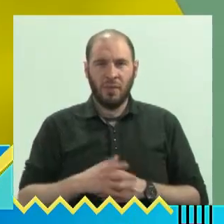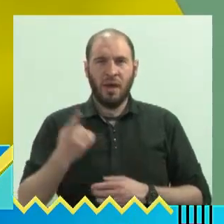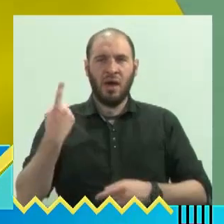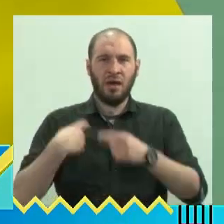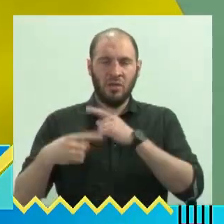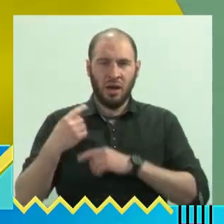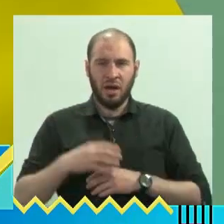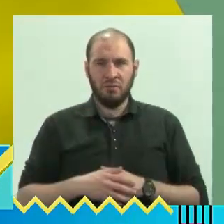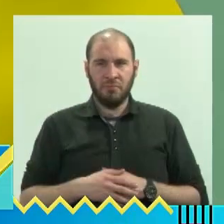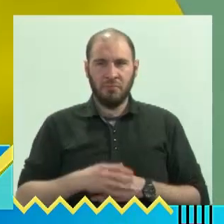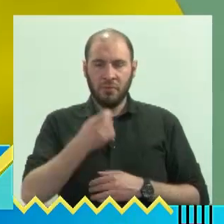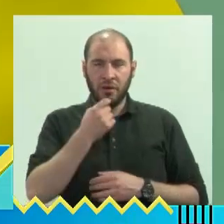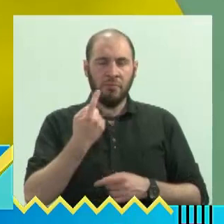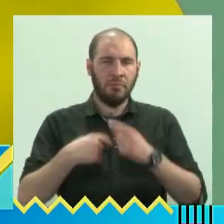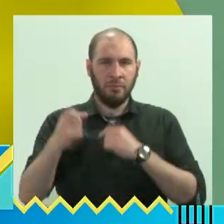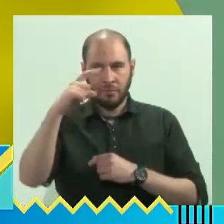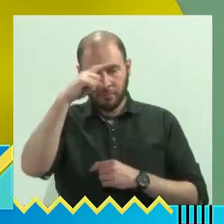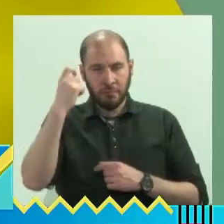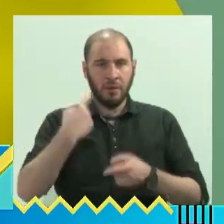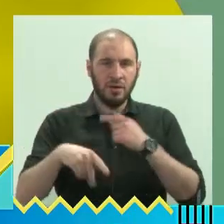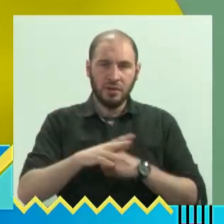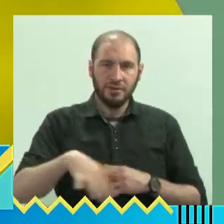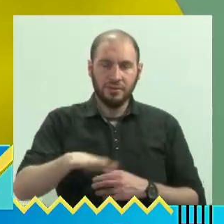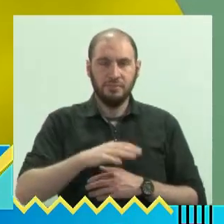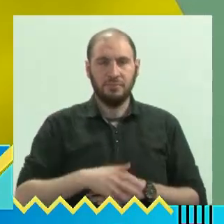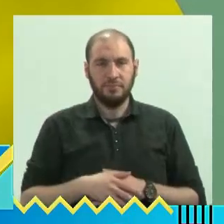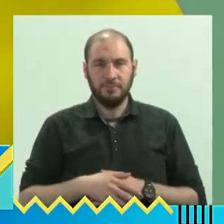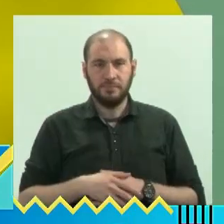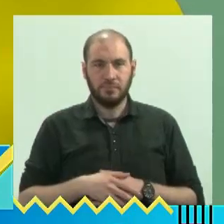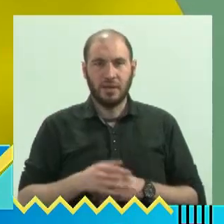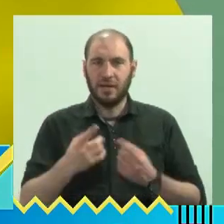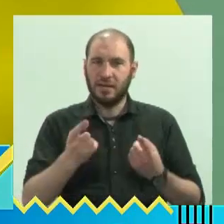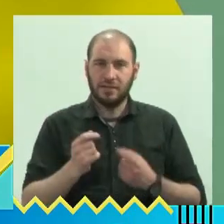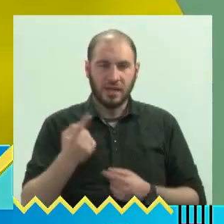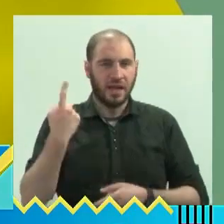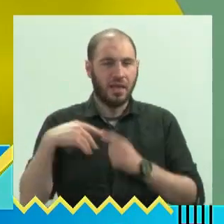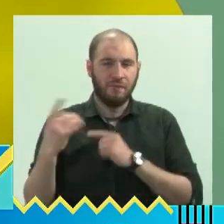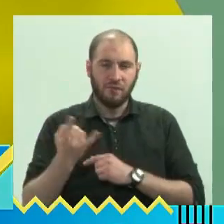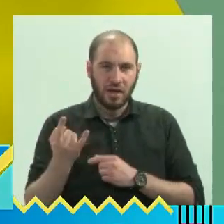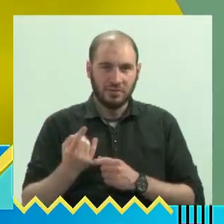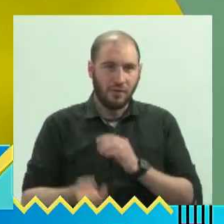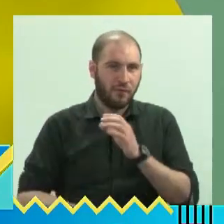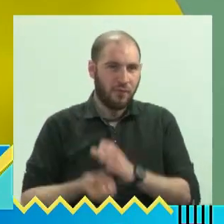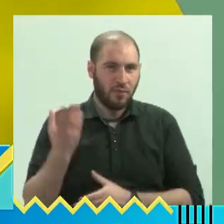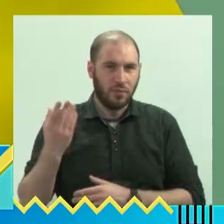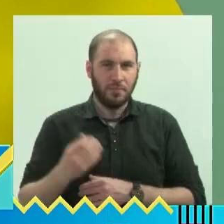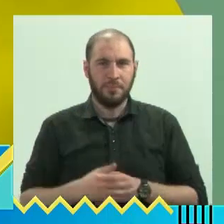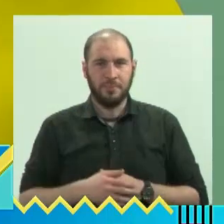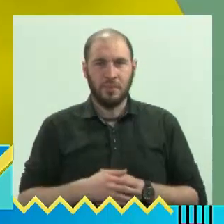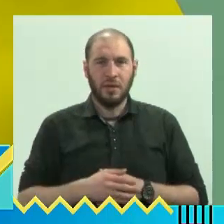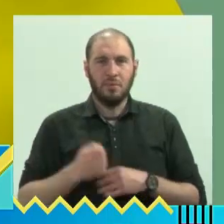historia, como la historia de una nación, la historia de una ciudad, necesita de un mito fundador, ¿no?